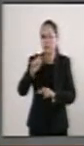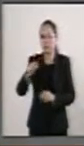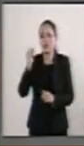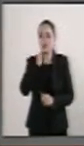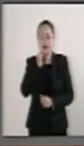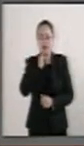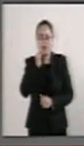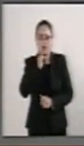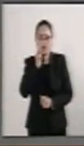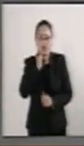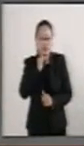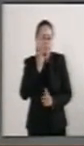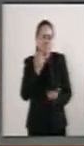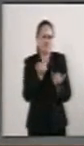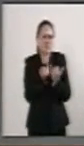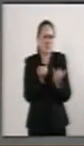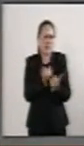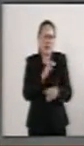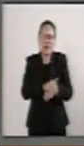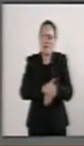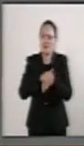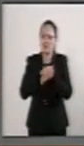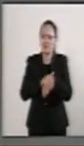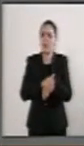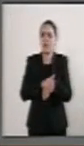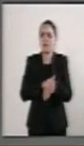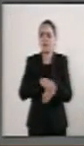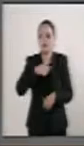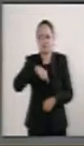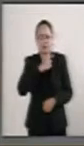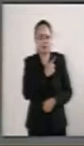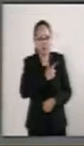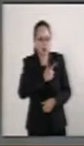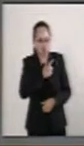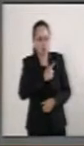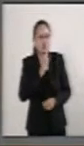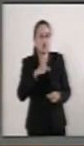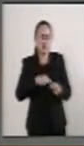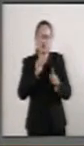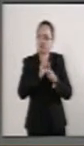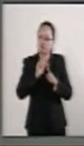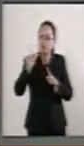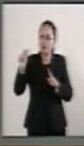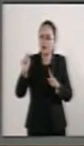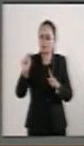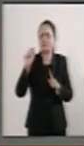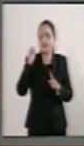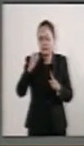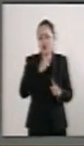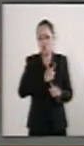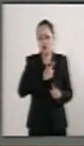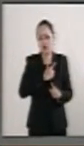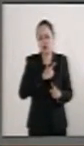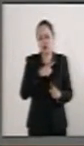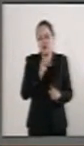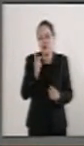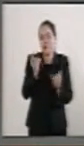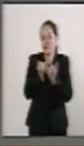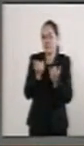pero también una gran amiga. Nos da gusto que te vayas y al mismo tiempo no. Aquí te esperamos,